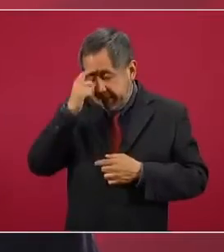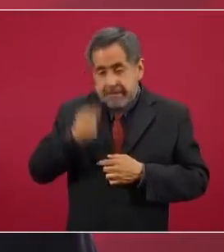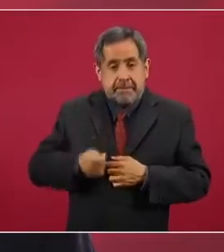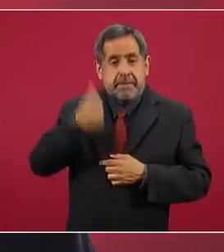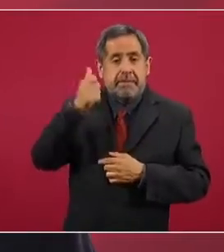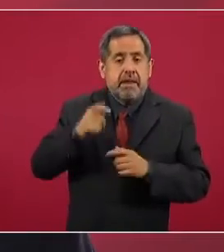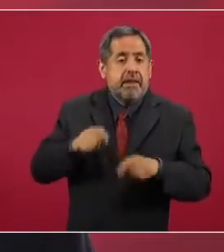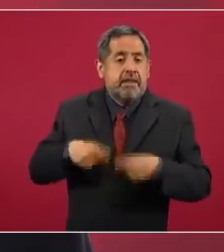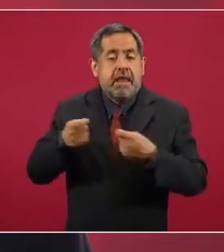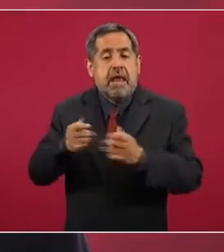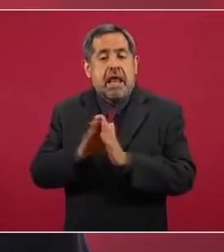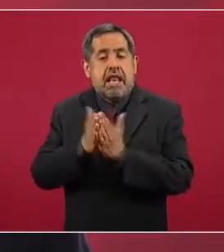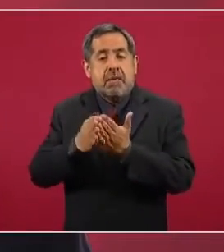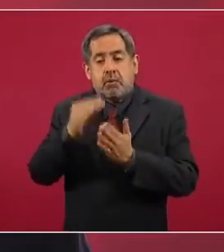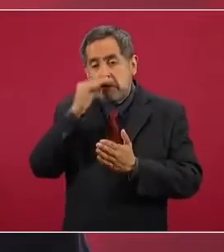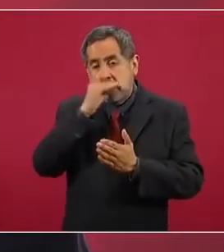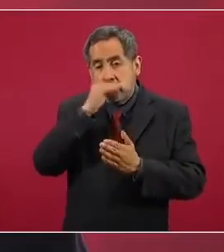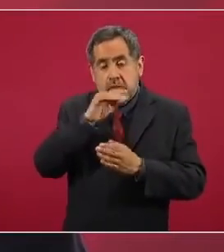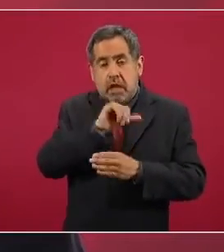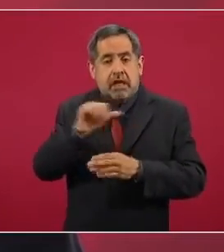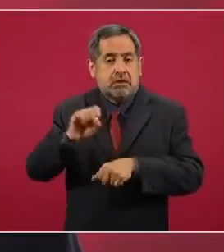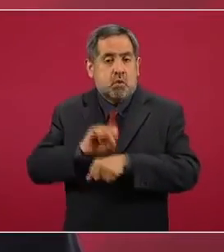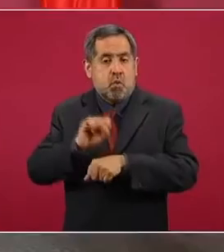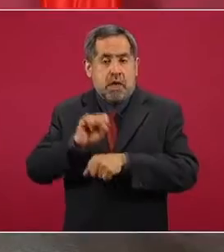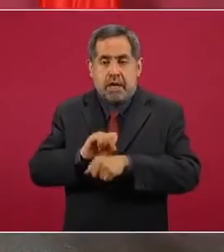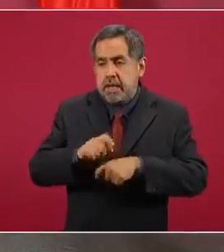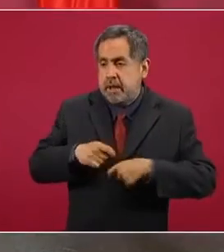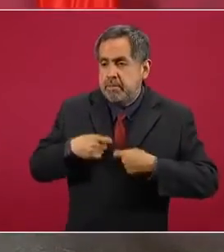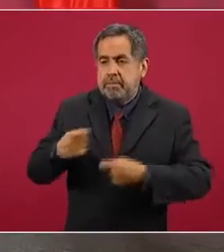libros gratuitos de secundaria,